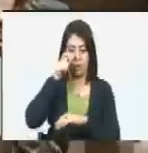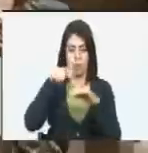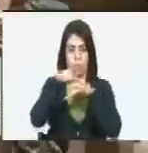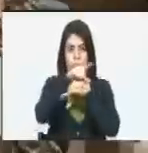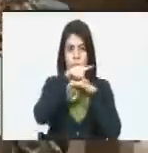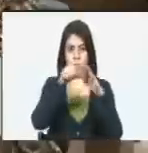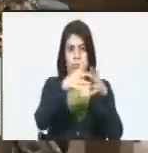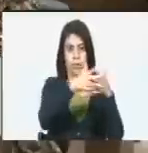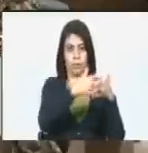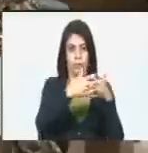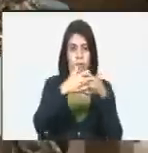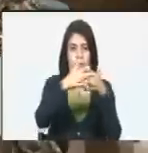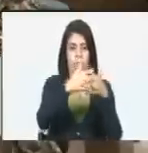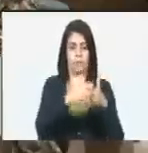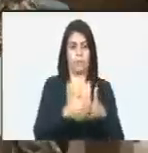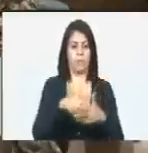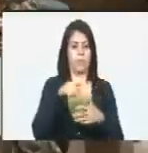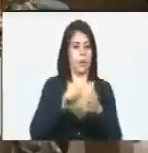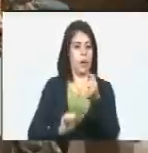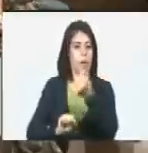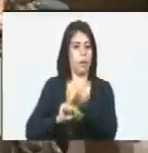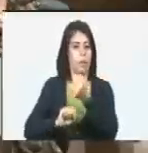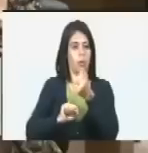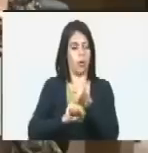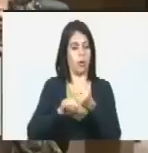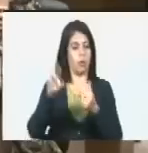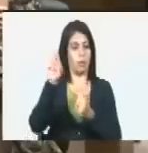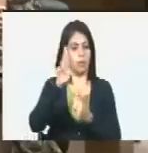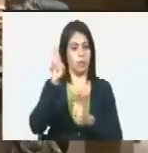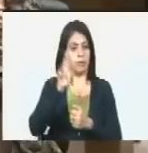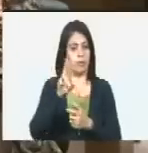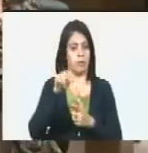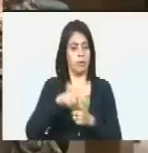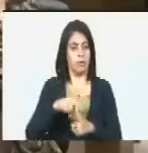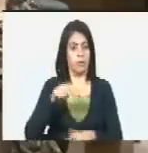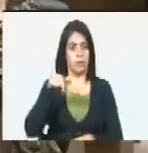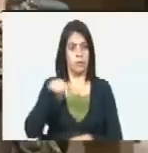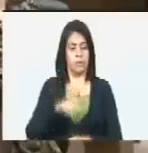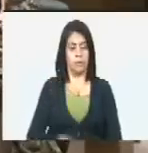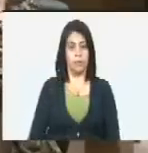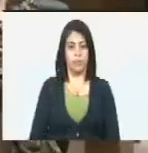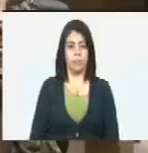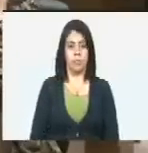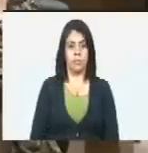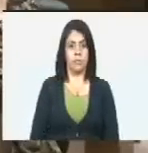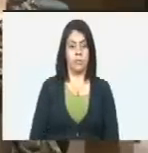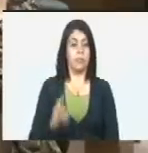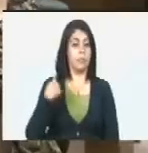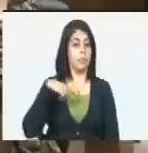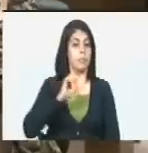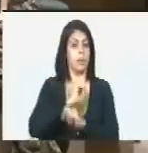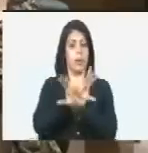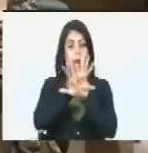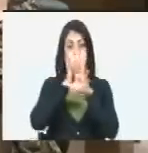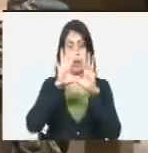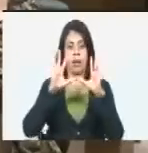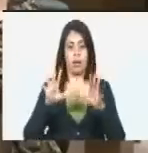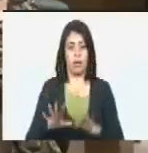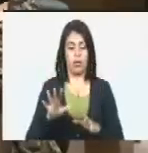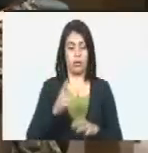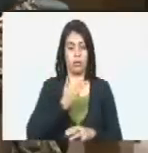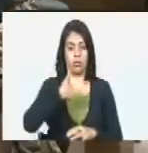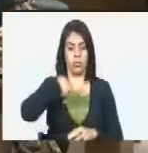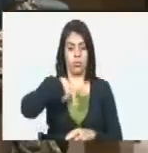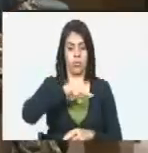Unidos el apoyo a la República Cooperativa de Guyana. Tenemos que tener claro que nosotros